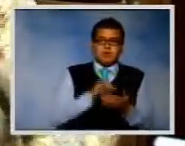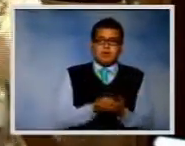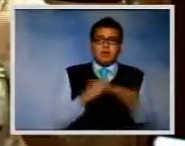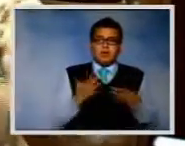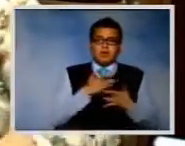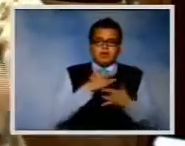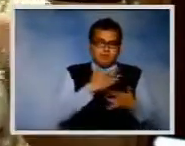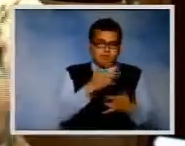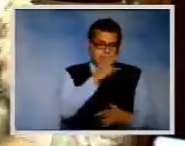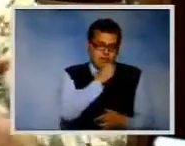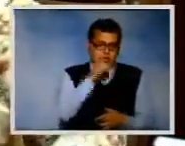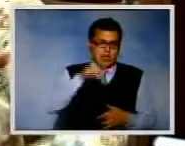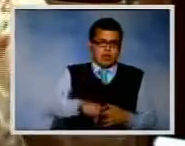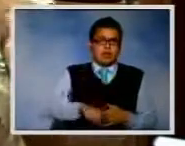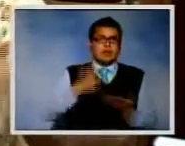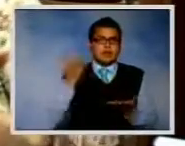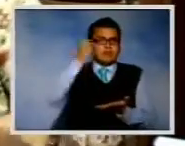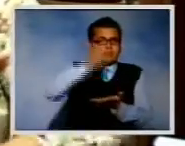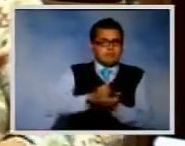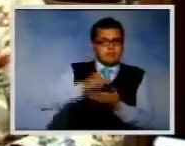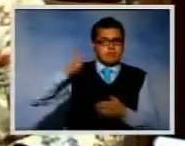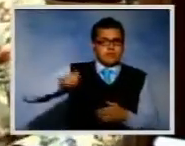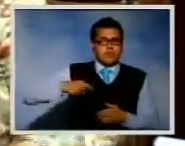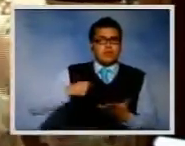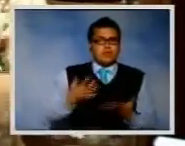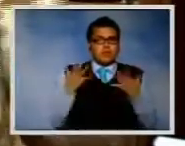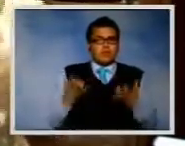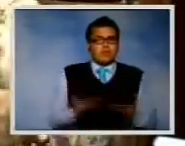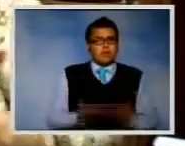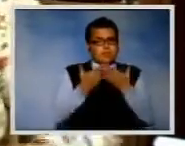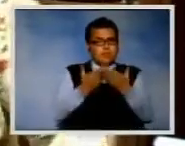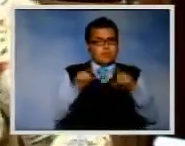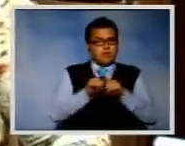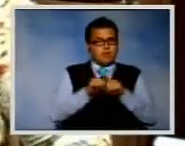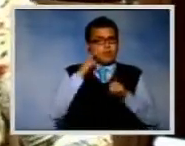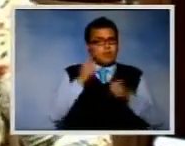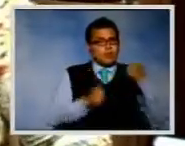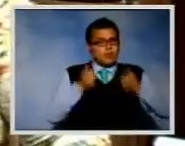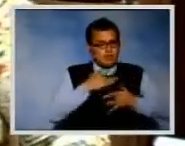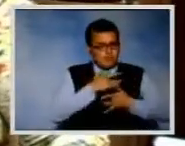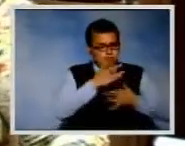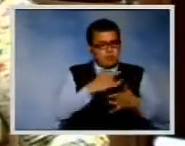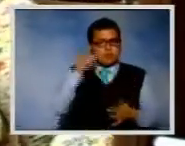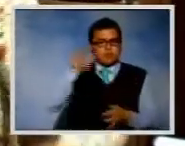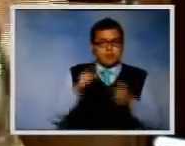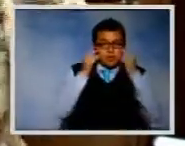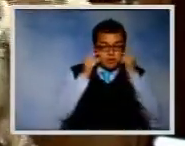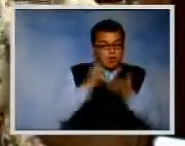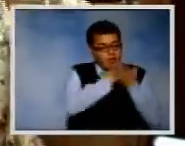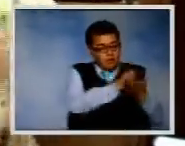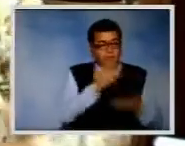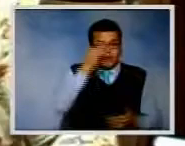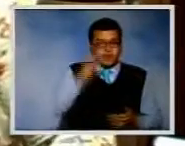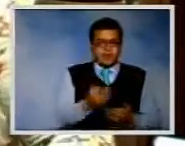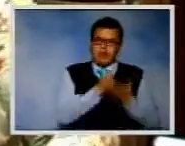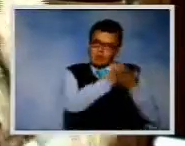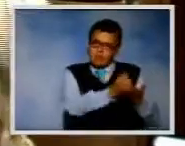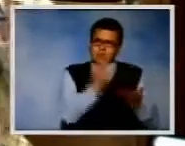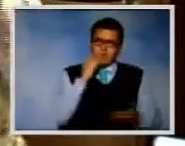generosidad, aquí hay obligaciones. Y yo sí quiero ver esos actos de generosidad del presidente Juan Manuel Santos, por lo